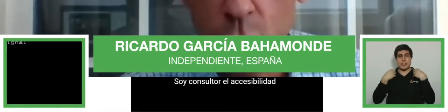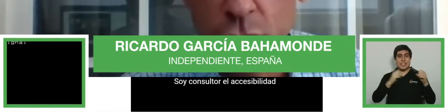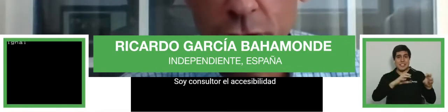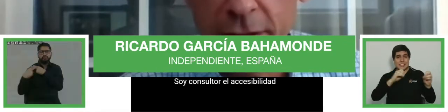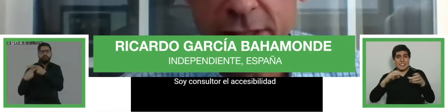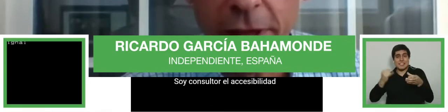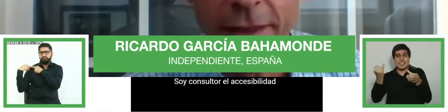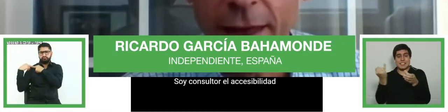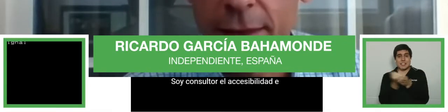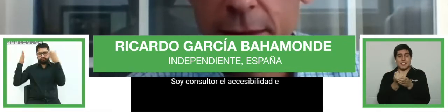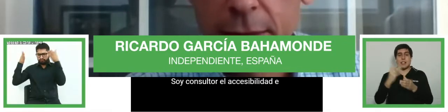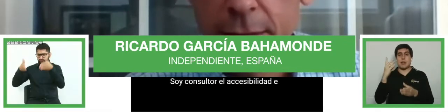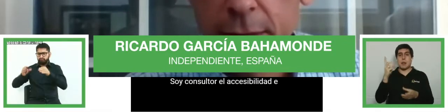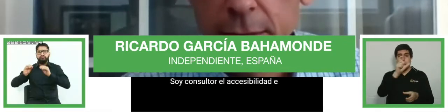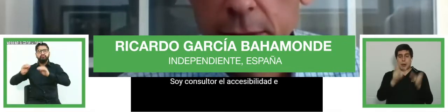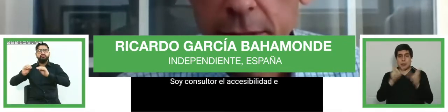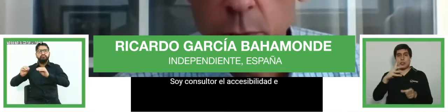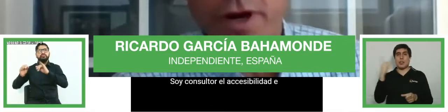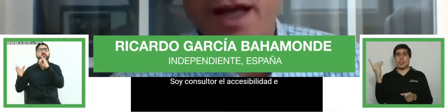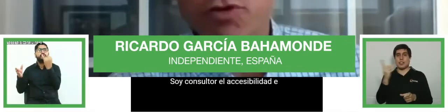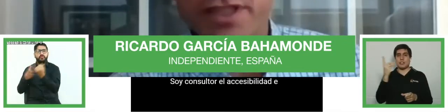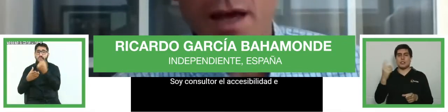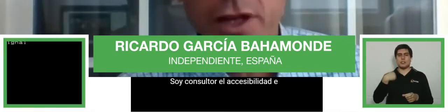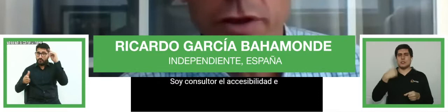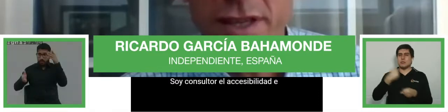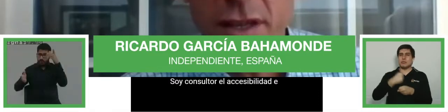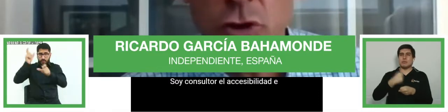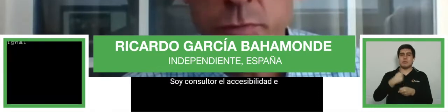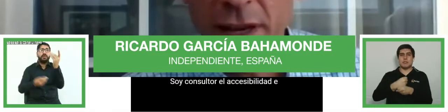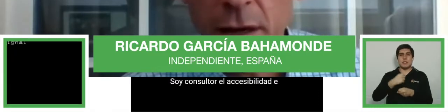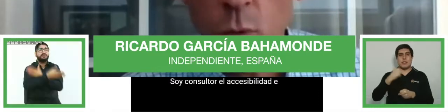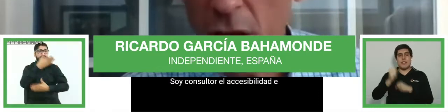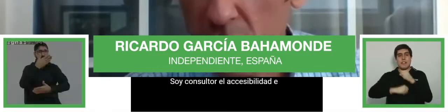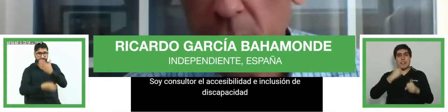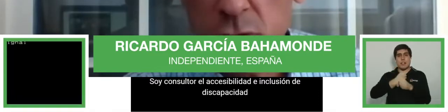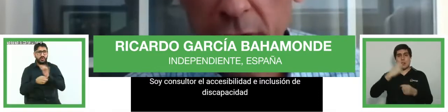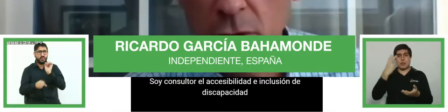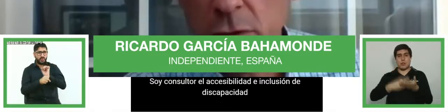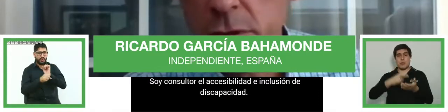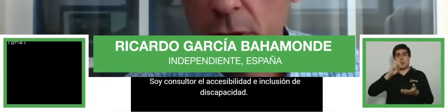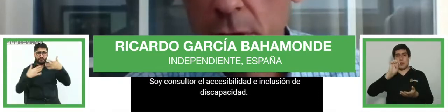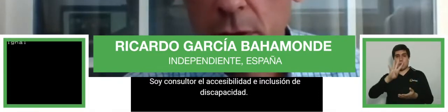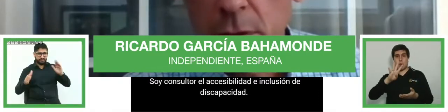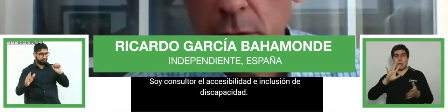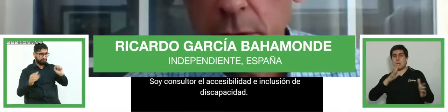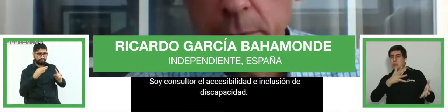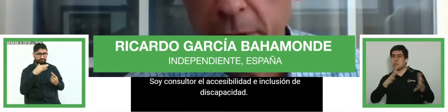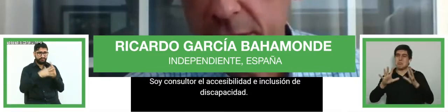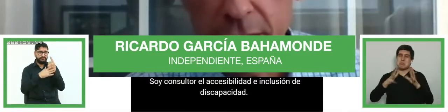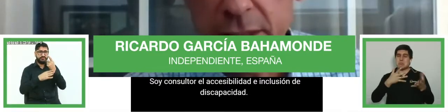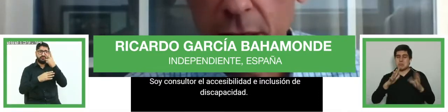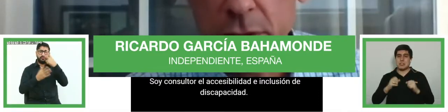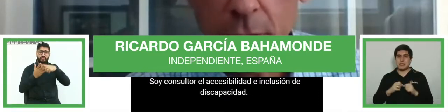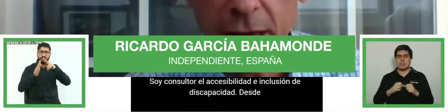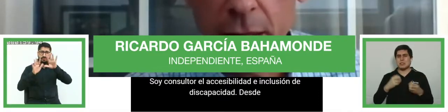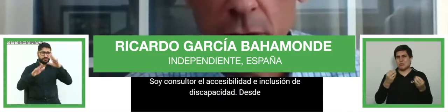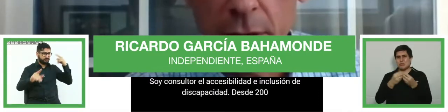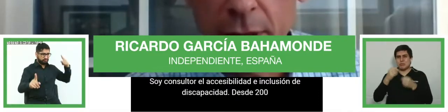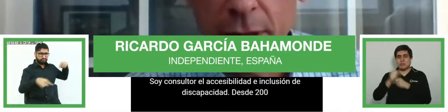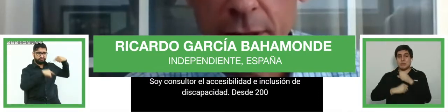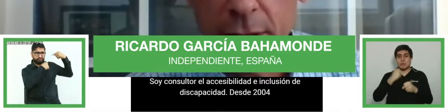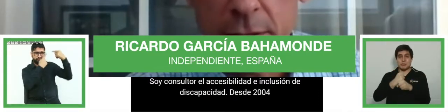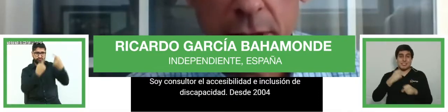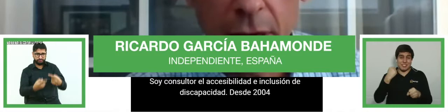accesibilidad y en inclusión de discapacidad. Llevo trabajando en este ámbito desde 2004, más o menos, bastantes años